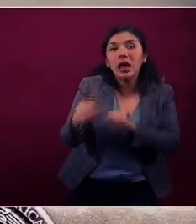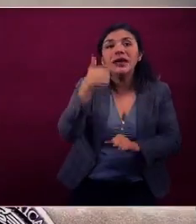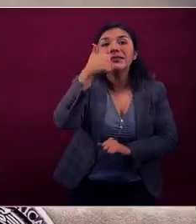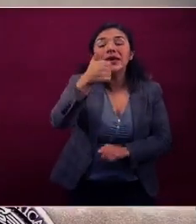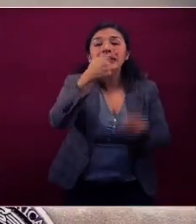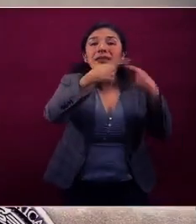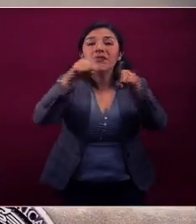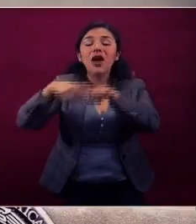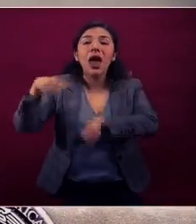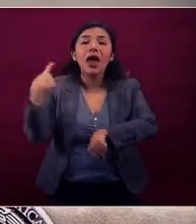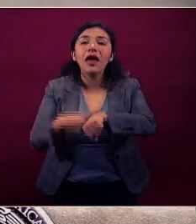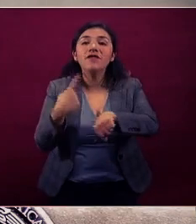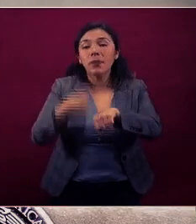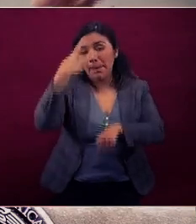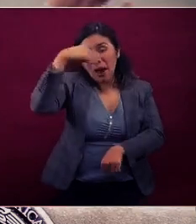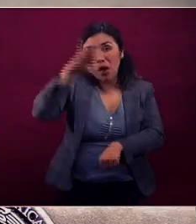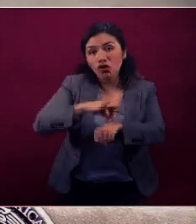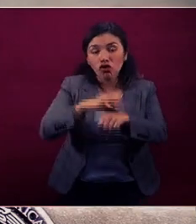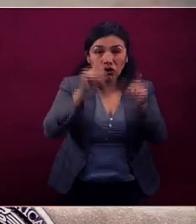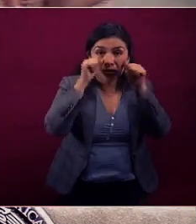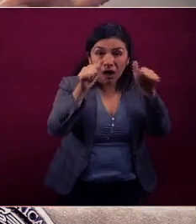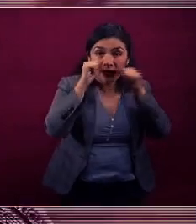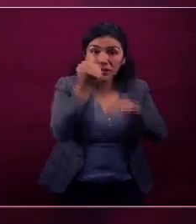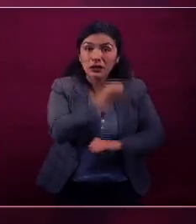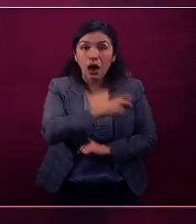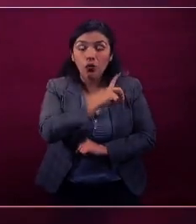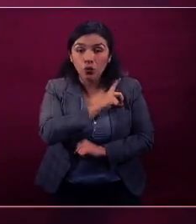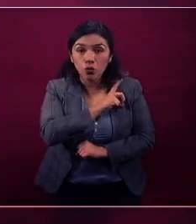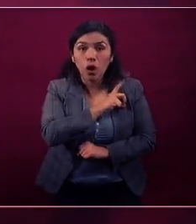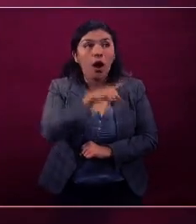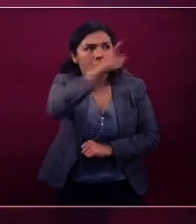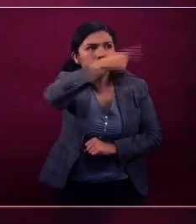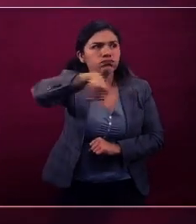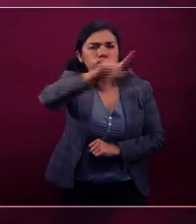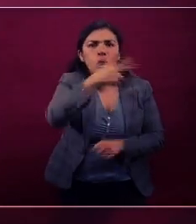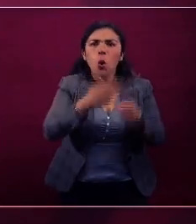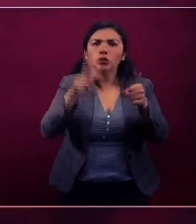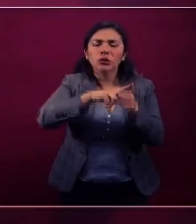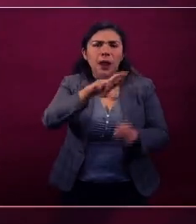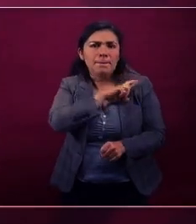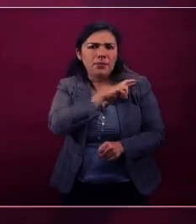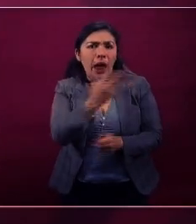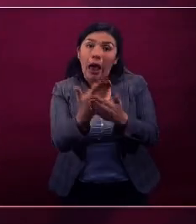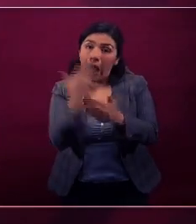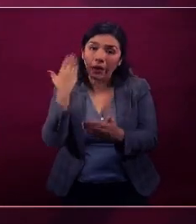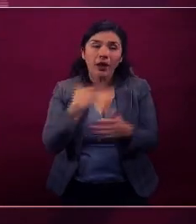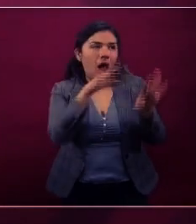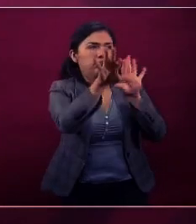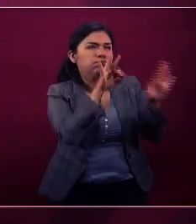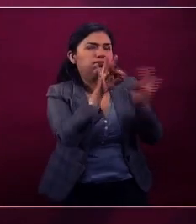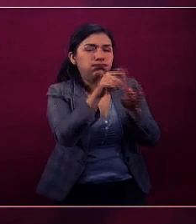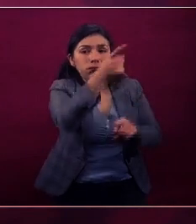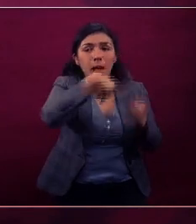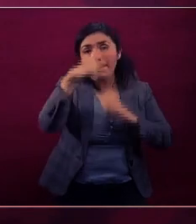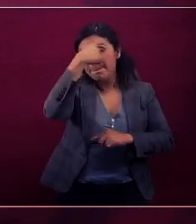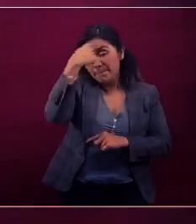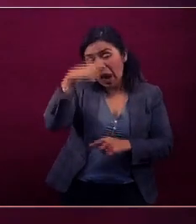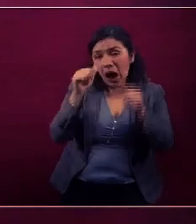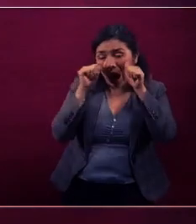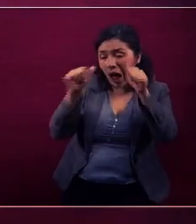6 condiciones médicas, en donde hospitales privados que han sido seleccionados atienden a